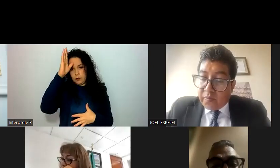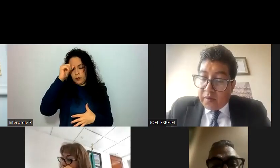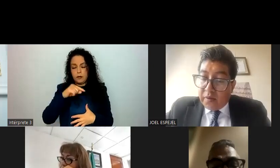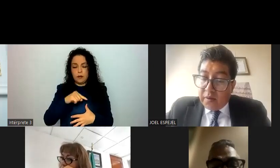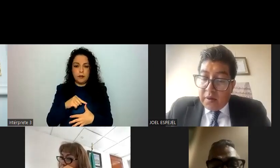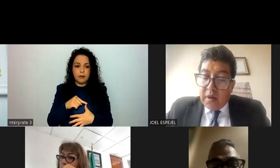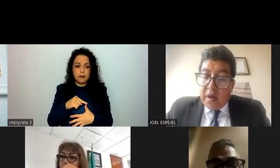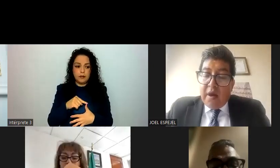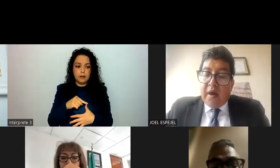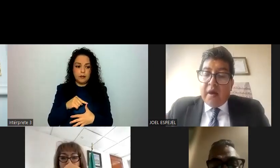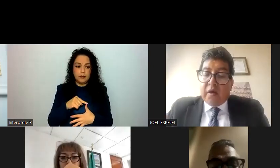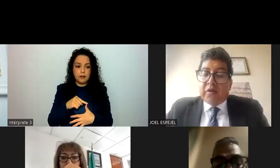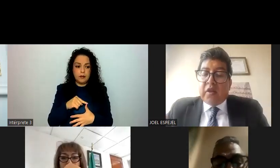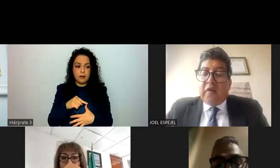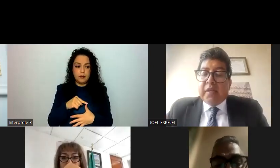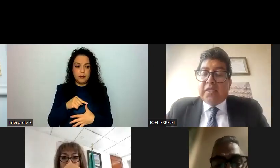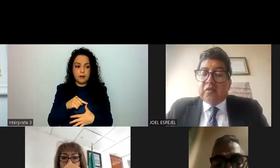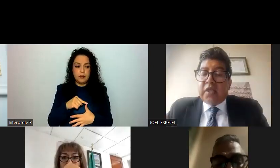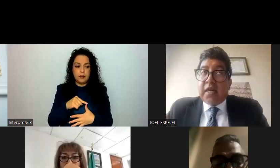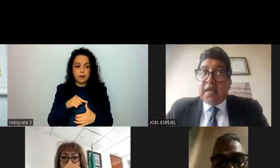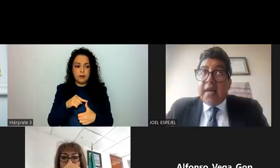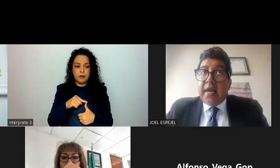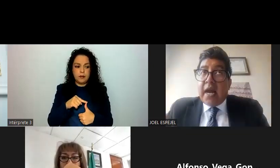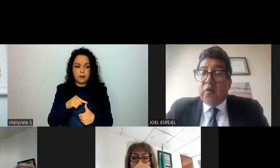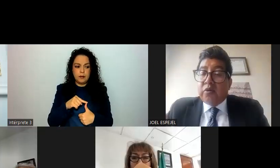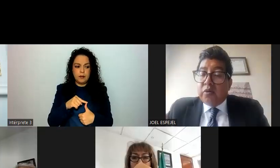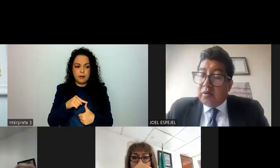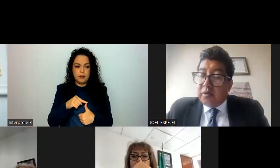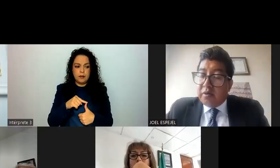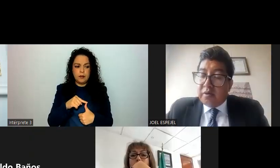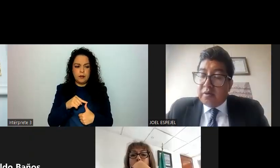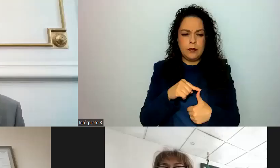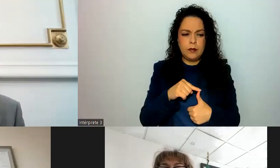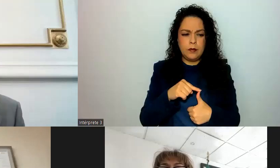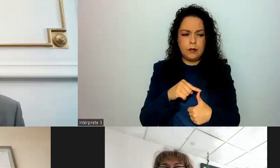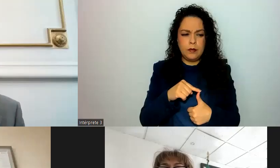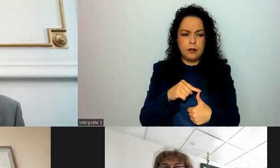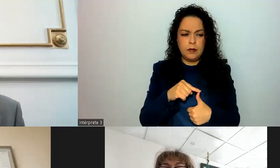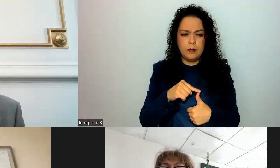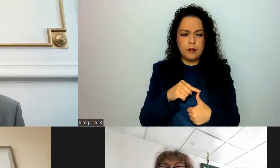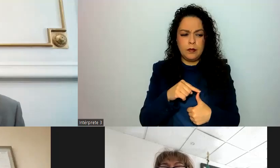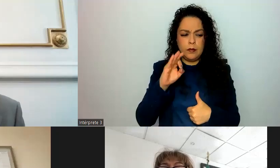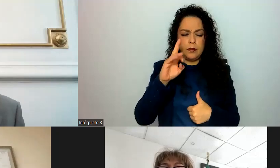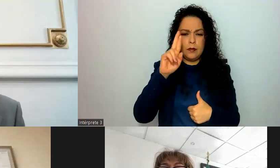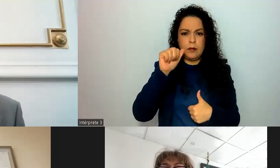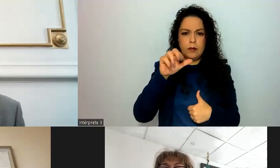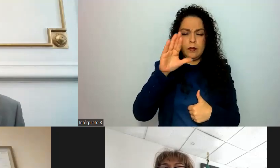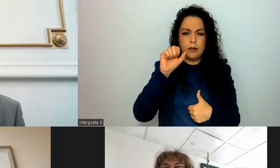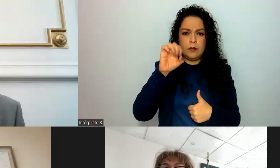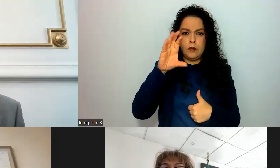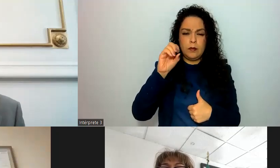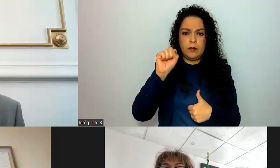gasto. Y es por eso que se manda... Diputado Francisco Saldaña Leaput. Francisco Saldaña, a favor.